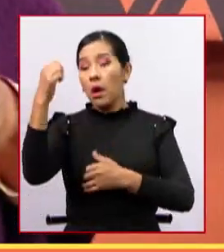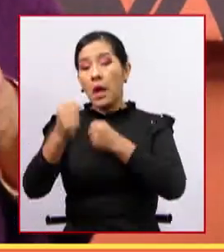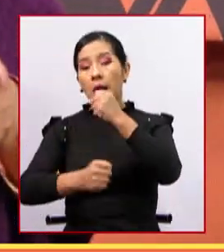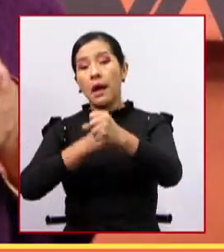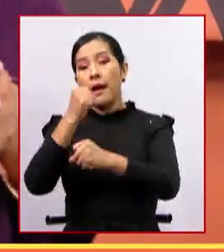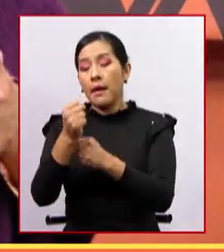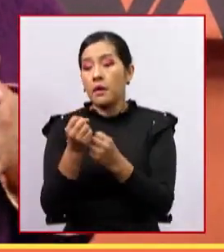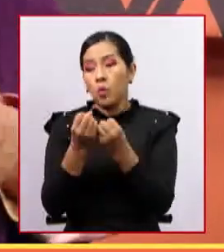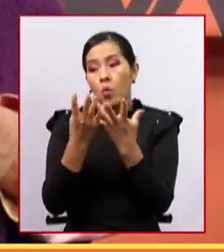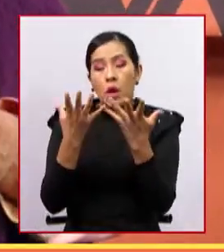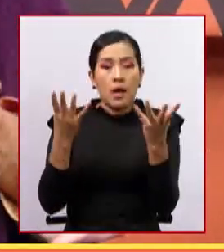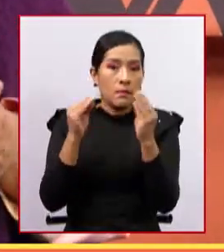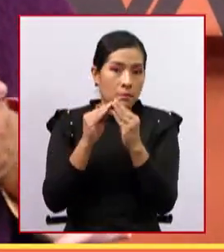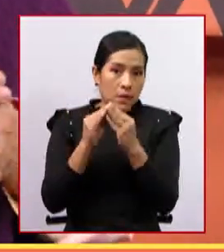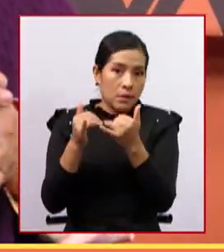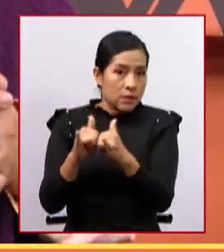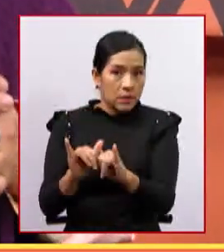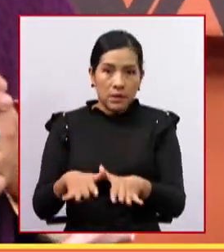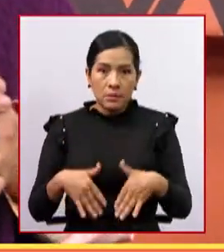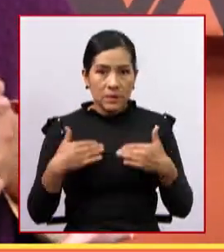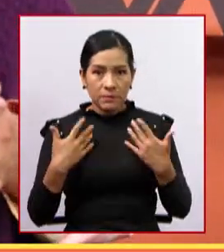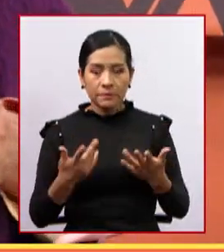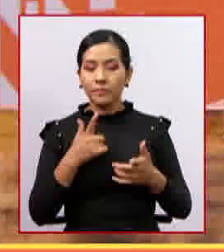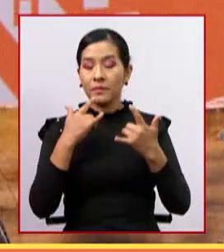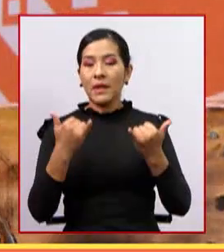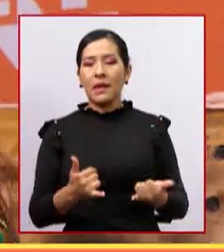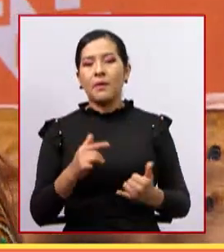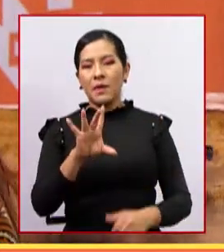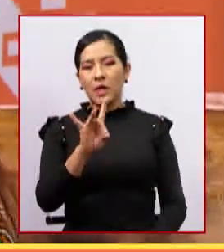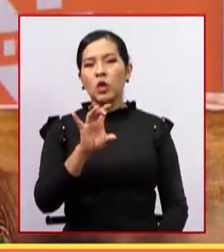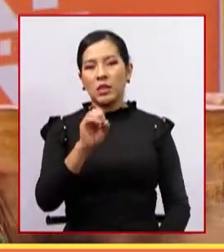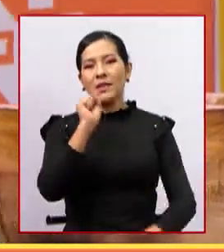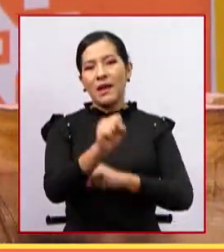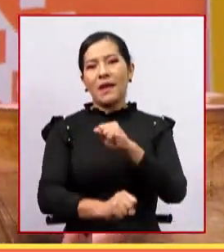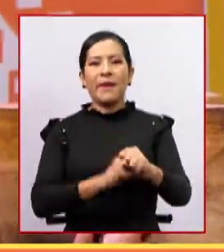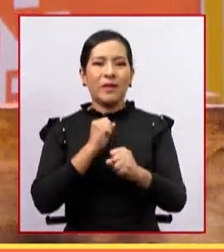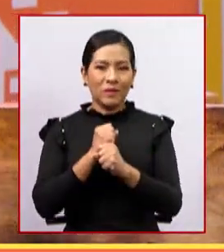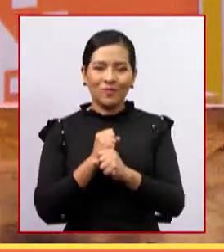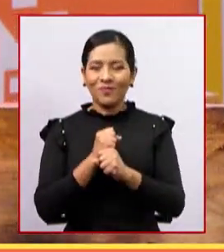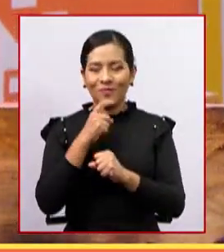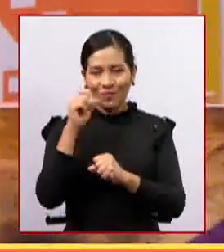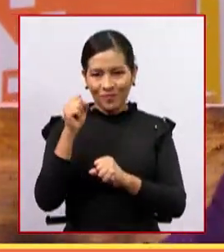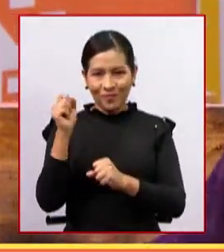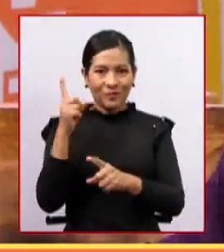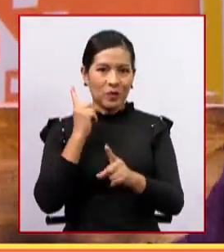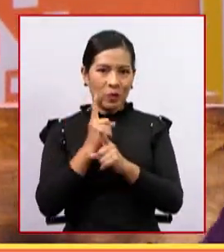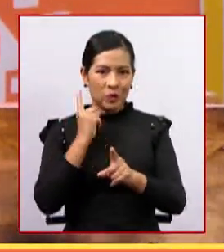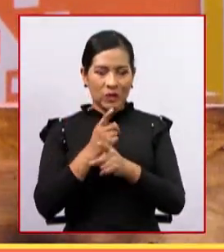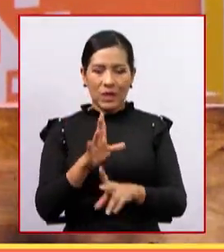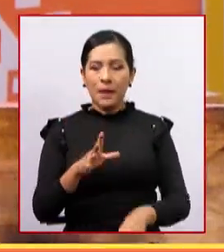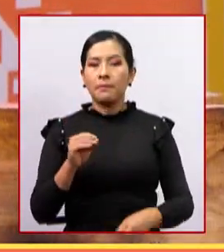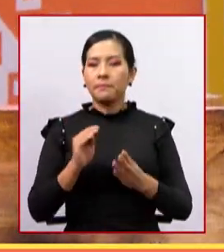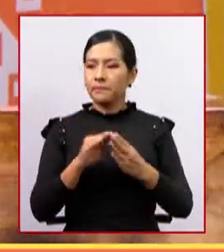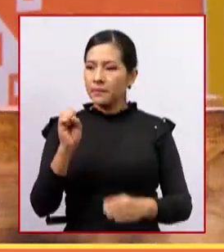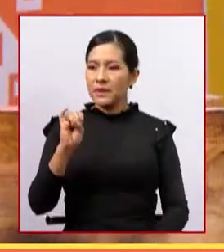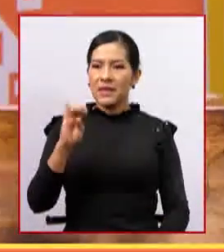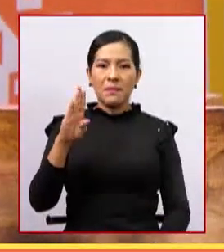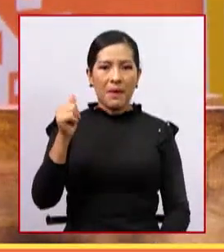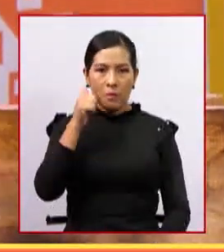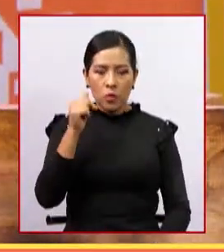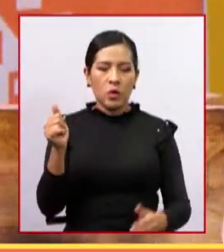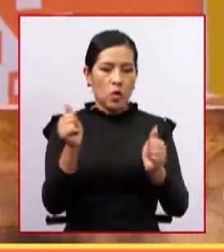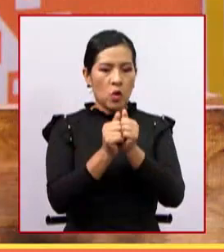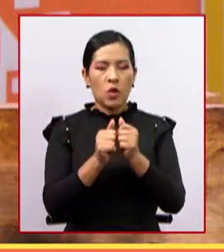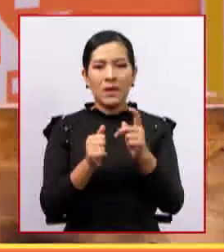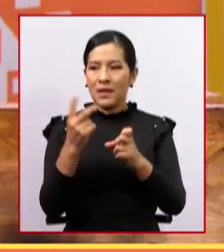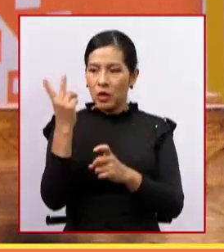acompañe. Claro, entonces porque, creo bueno, que son eso es 80 años que ella, como tú bien lo decías, Siva, nos está acompañando, que